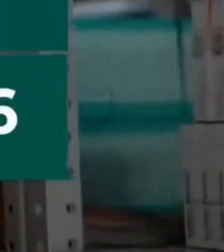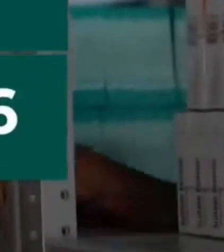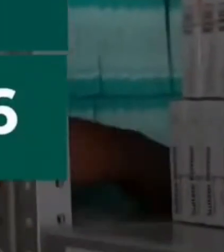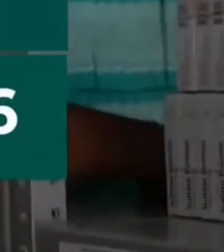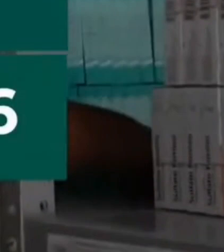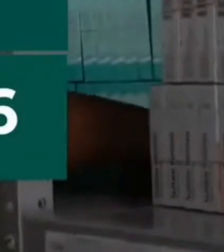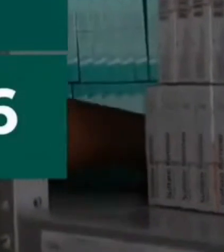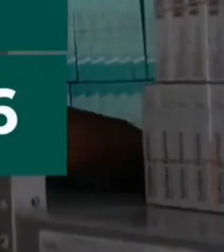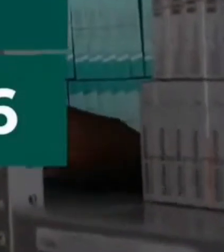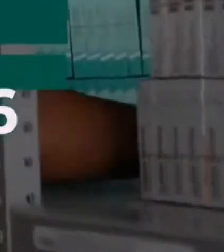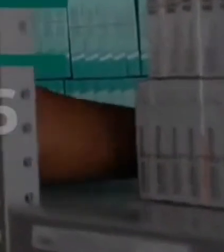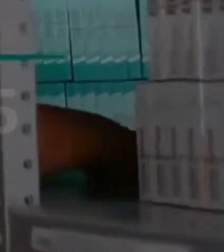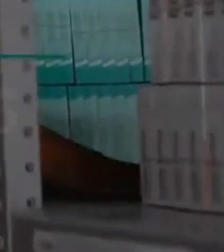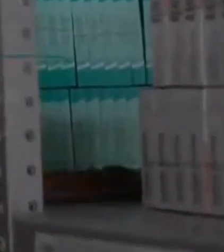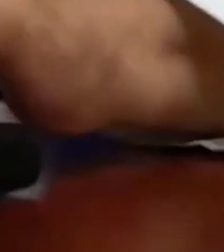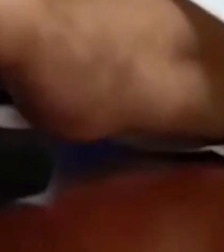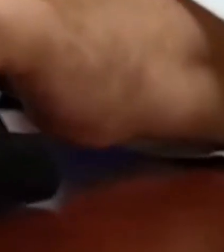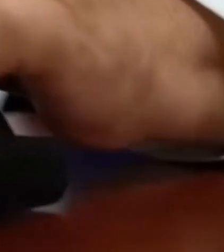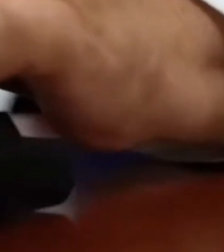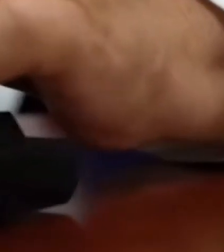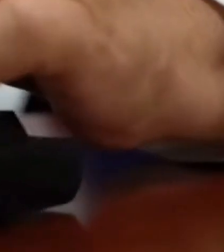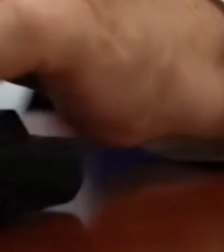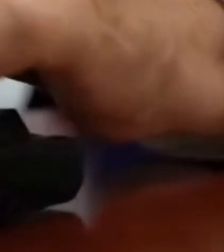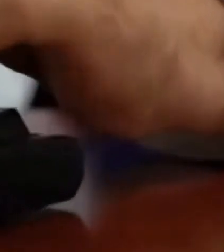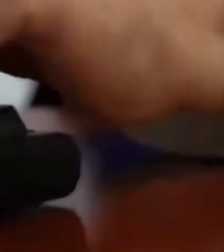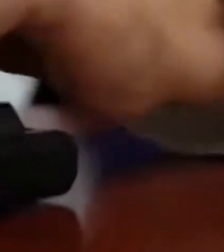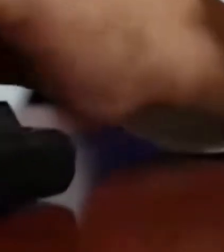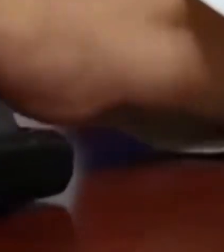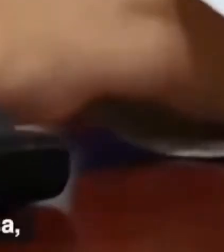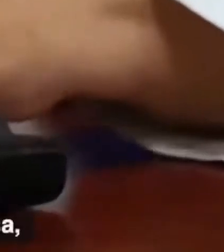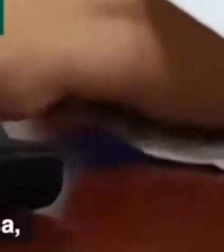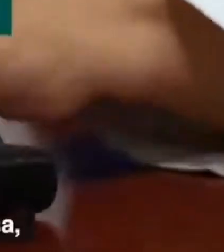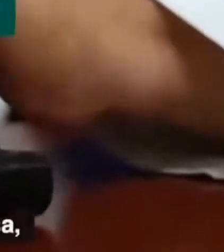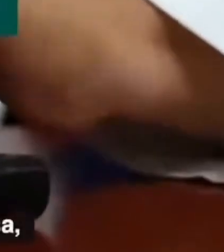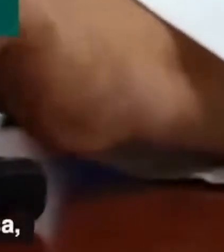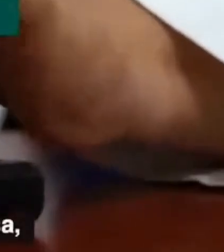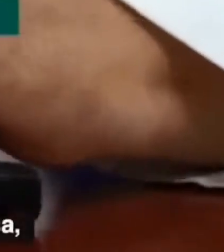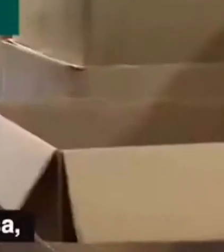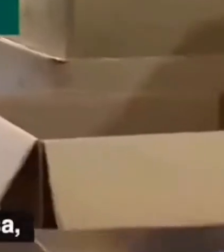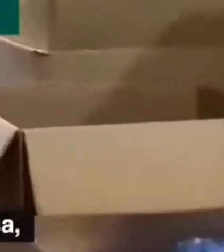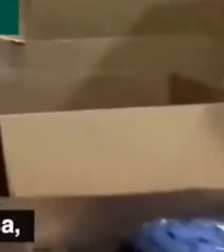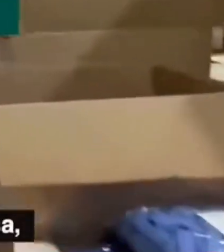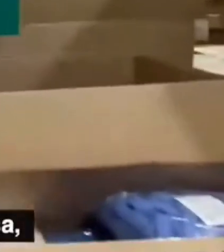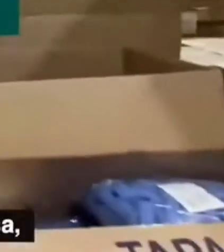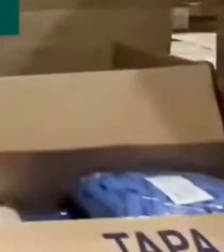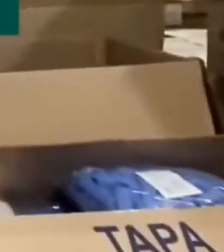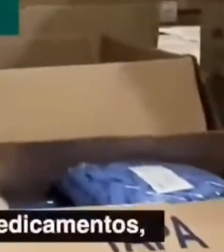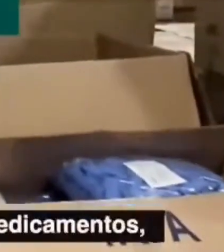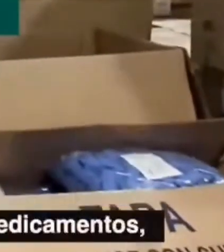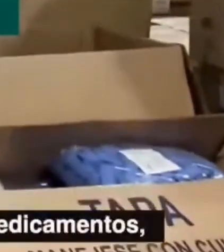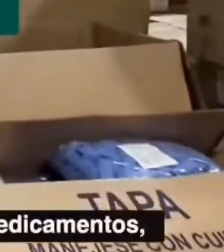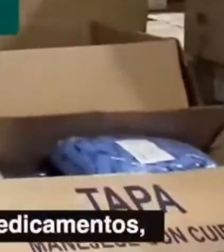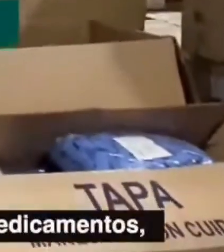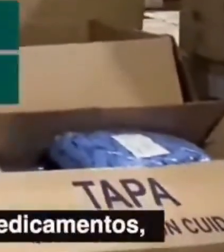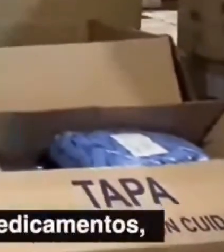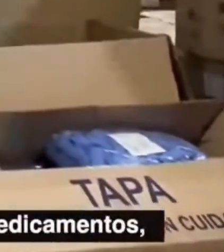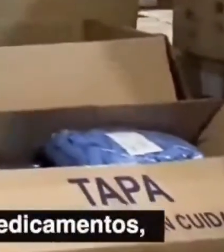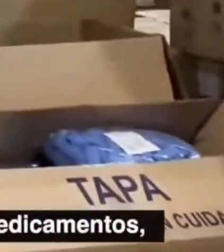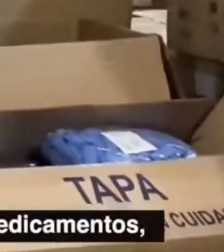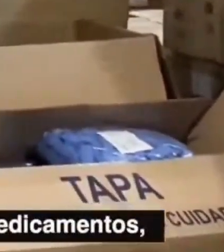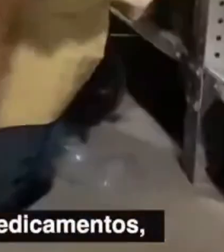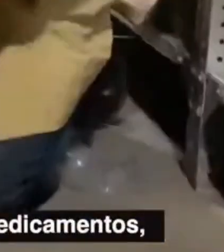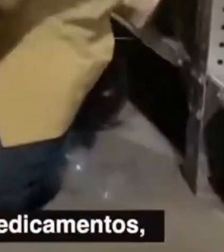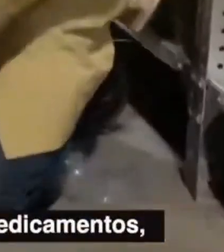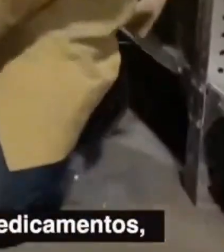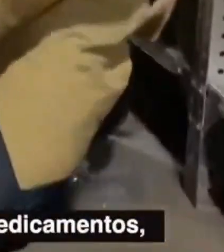8.777.486 piezas de medicamentos. Gracias al modelo de abasto del IMSS, se puede detectar de forma rápida y precisa si existen problemas en